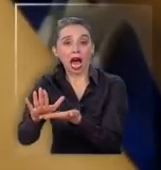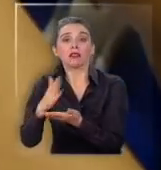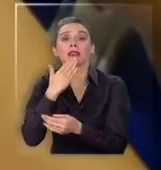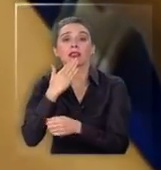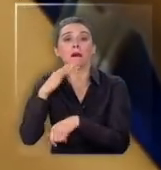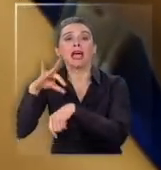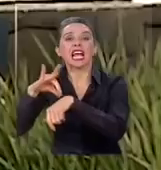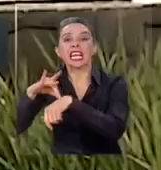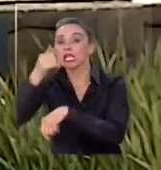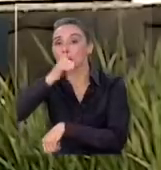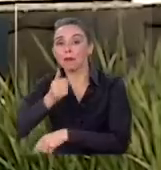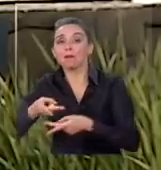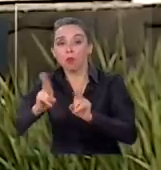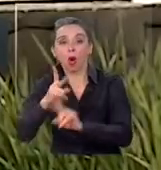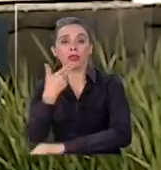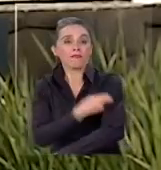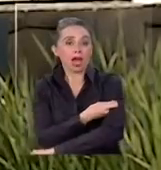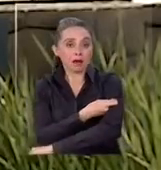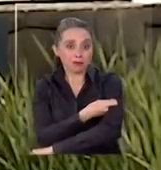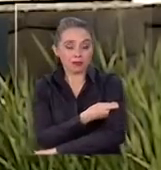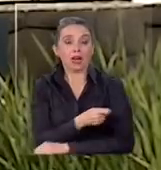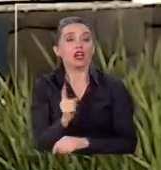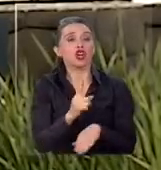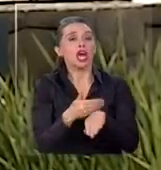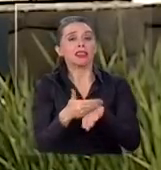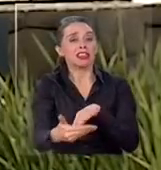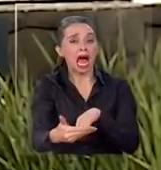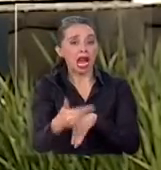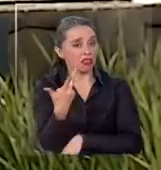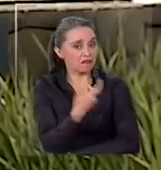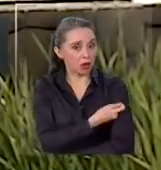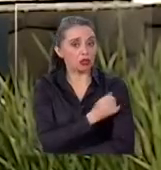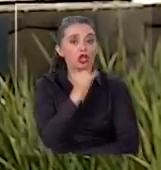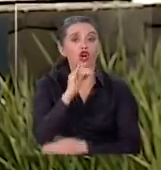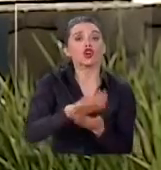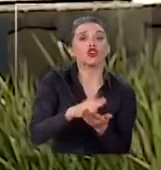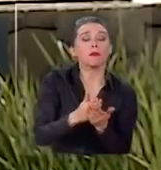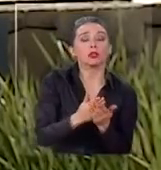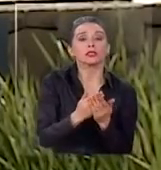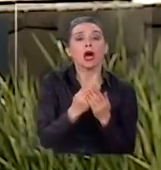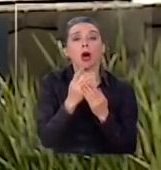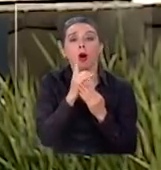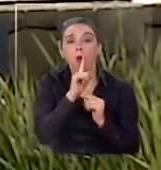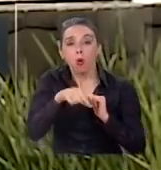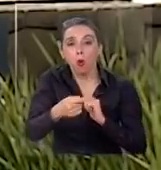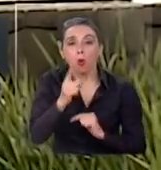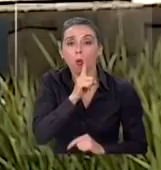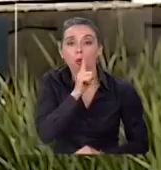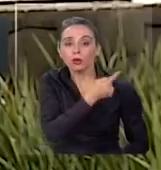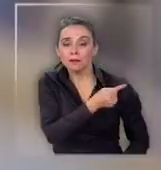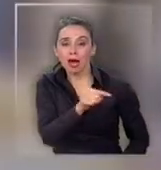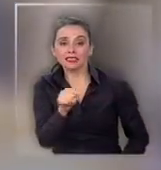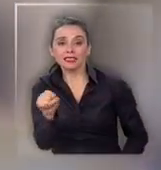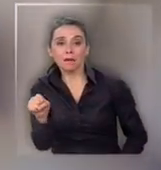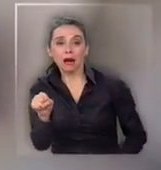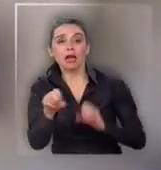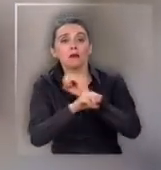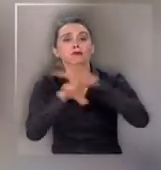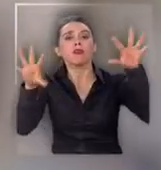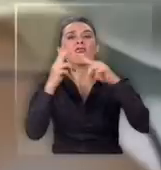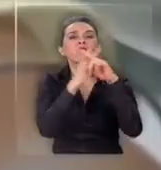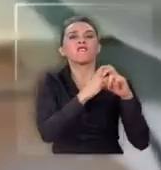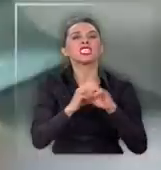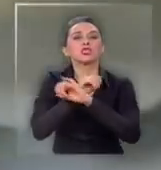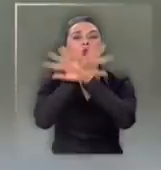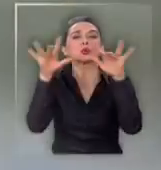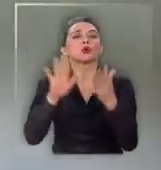en el sector privado. De todas maneras, nunca es tarde porque no sabemos cómo se va a comportar en las últimas semanas. Sobre todo, hay